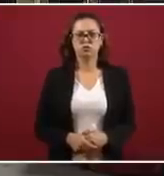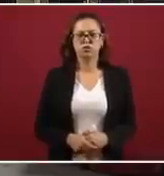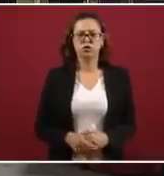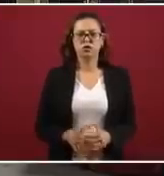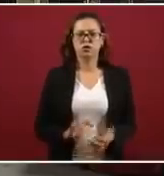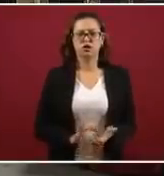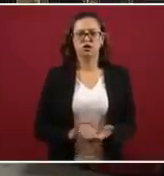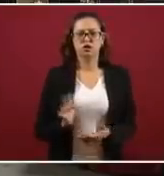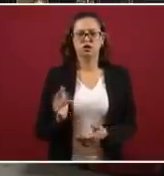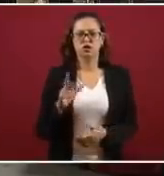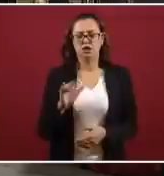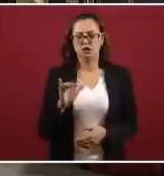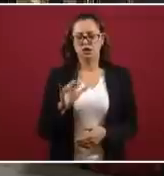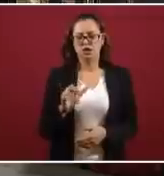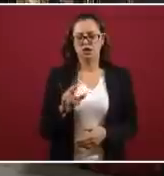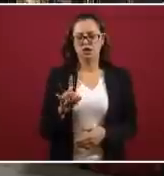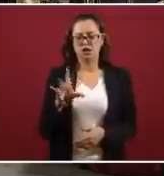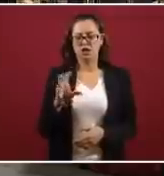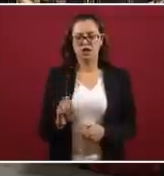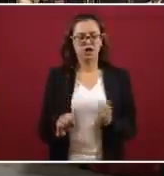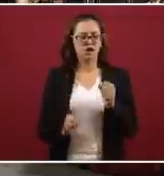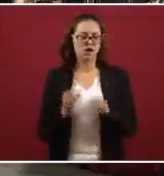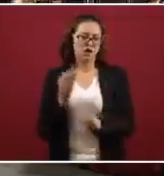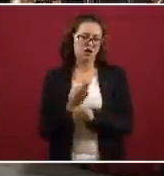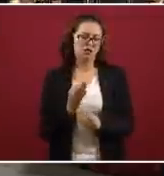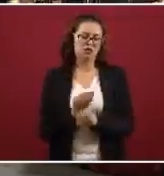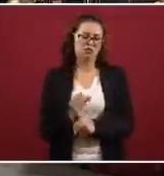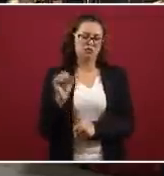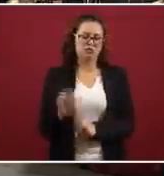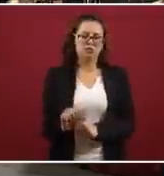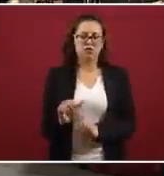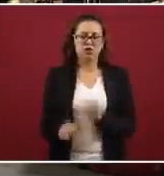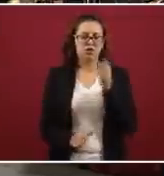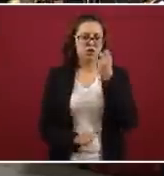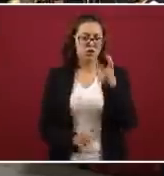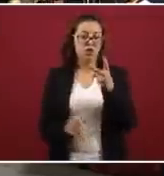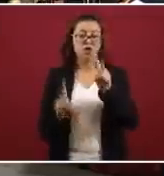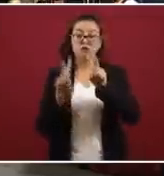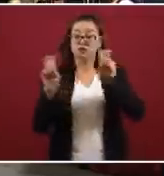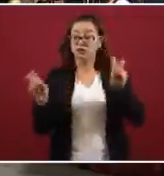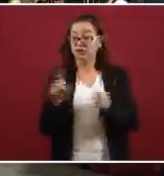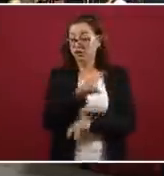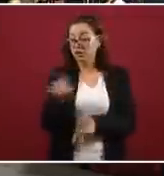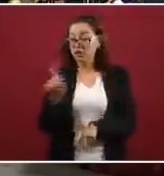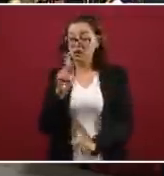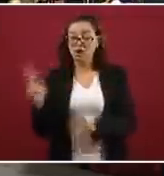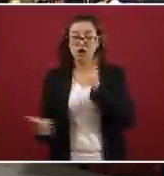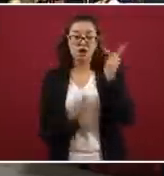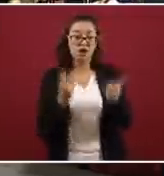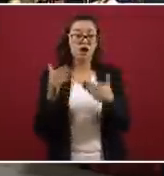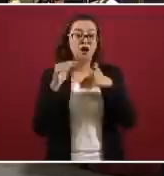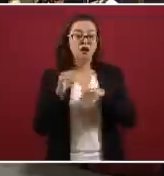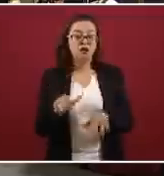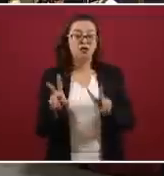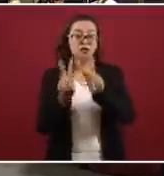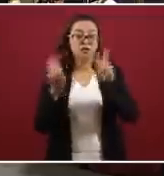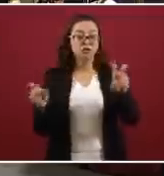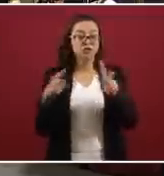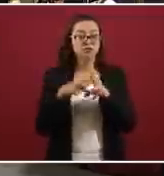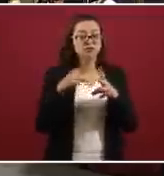Gracias, Ricardo. Pues estos son los dos temas. Si hay preguntas sobre los temas,